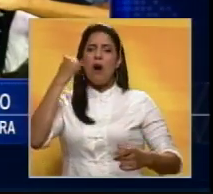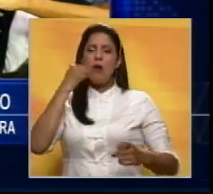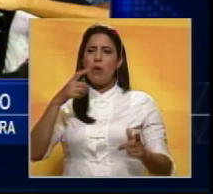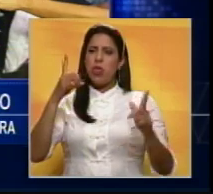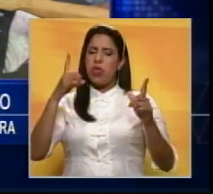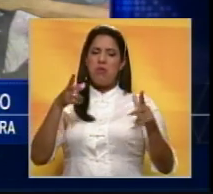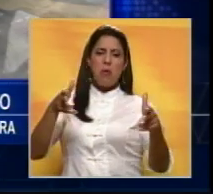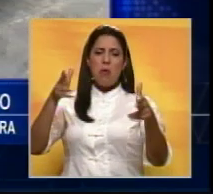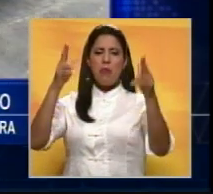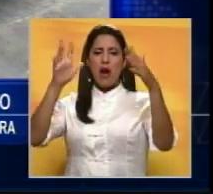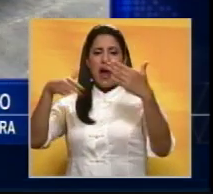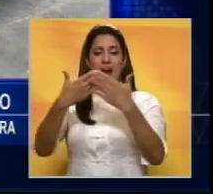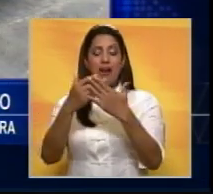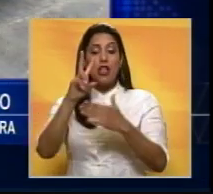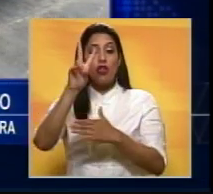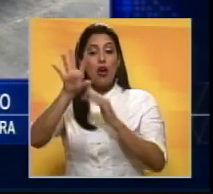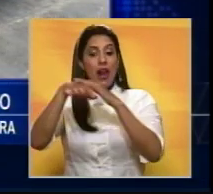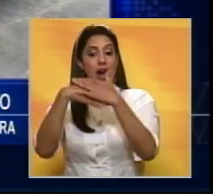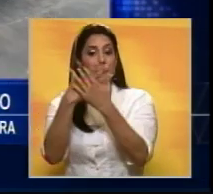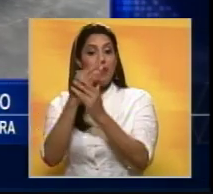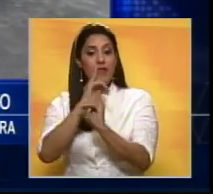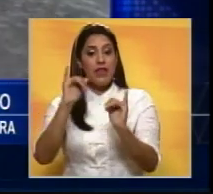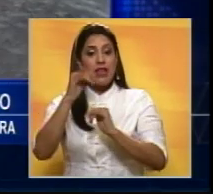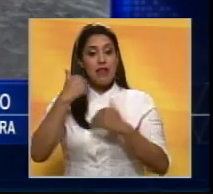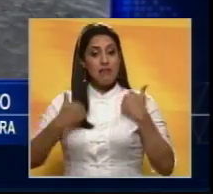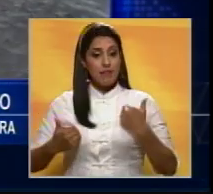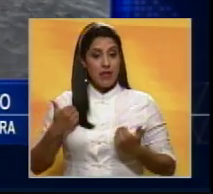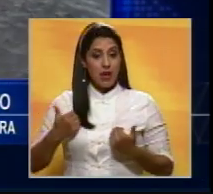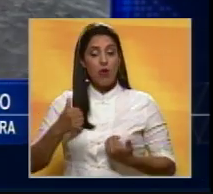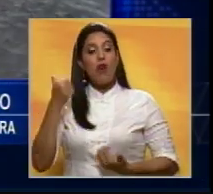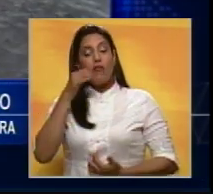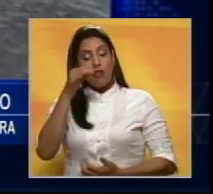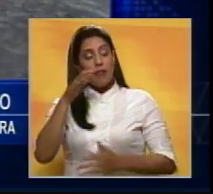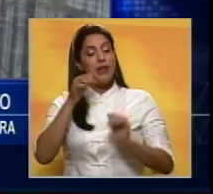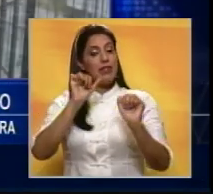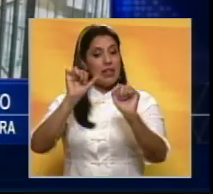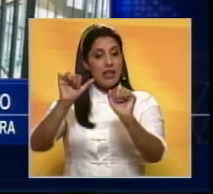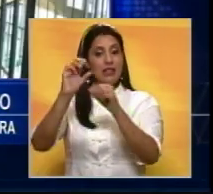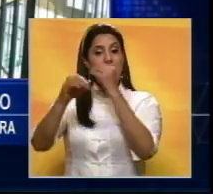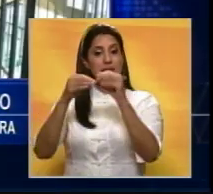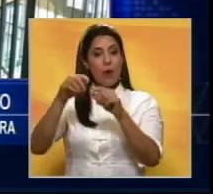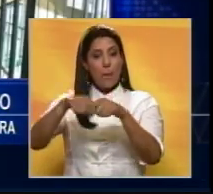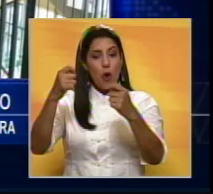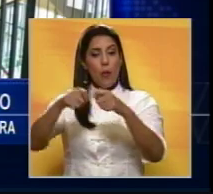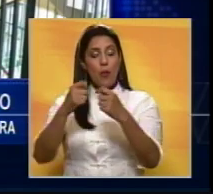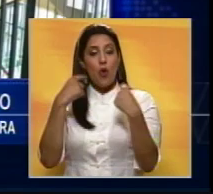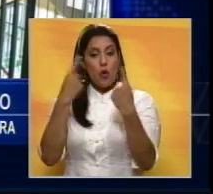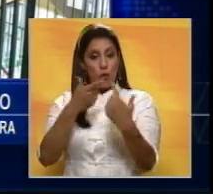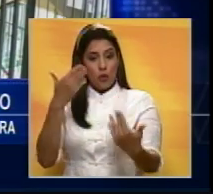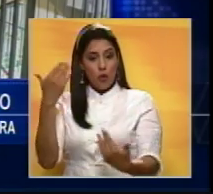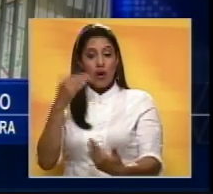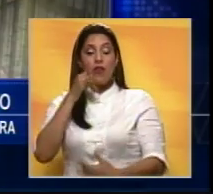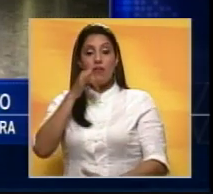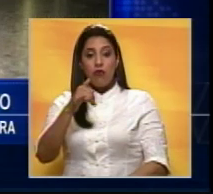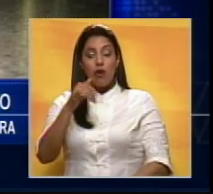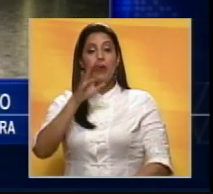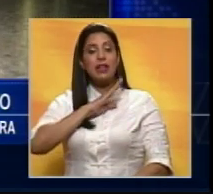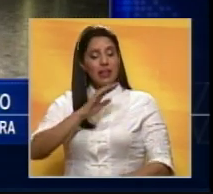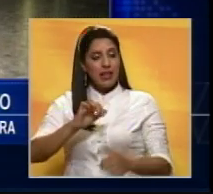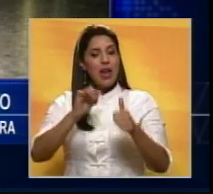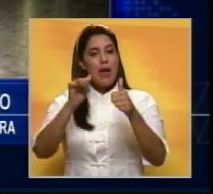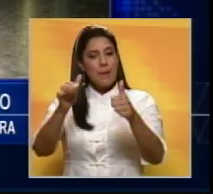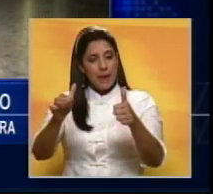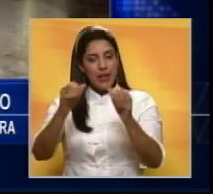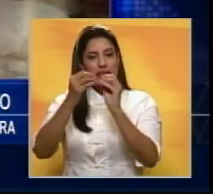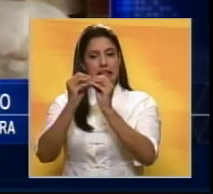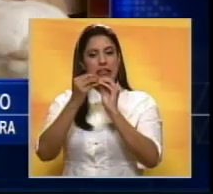manera desmedida hasta las 2 de la mañana de este miércoles. Falcón también rechazó los hechos vandálicos en la zona e informó que se dio inicio a